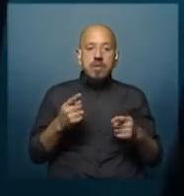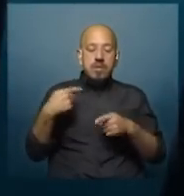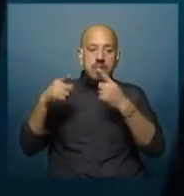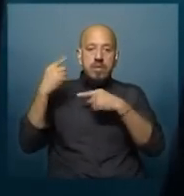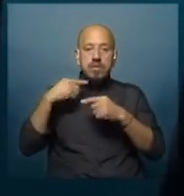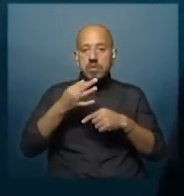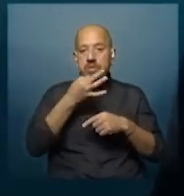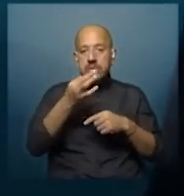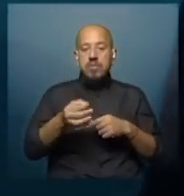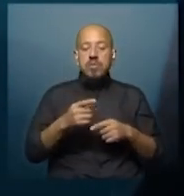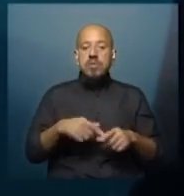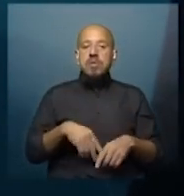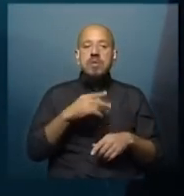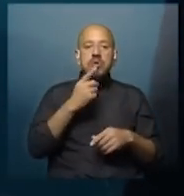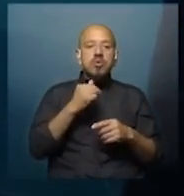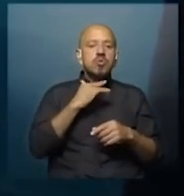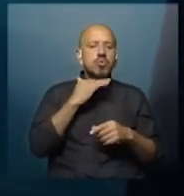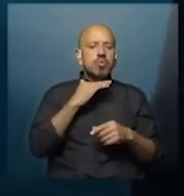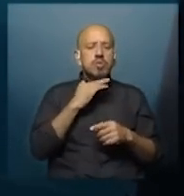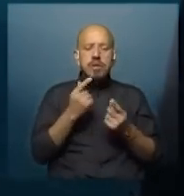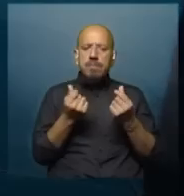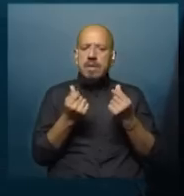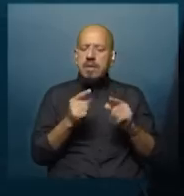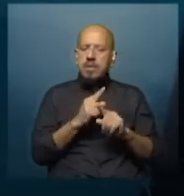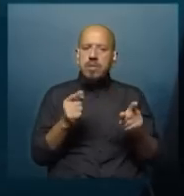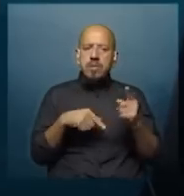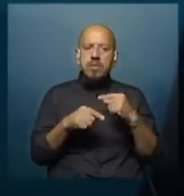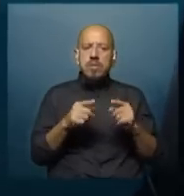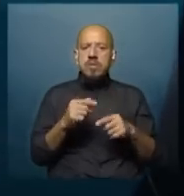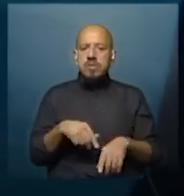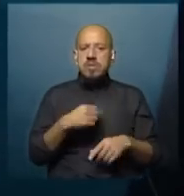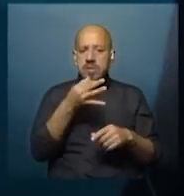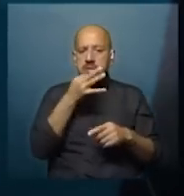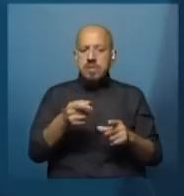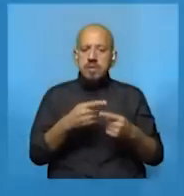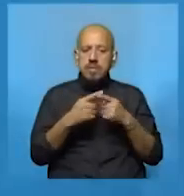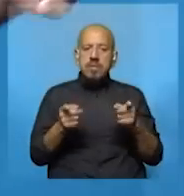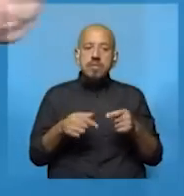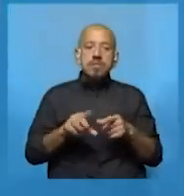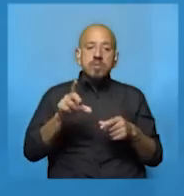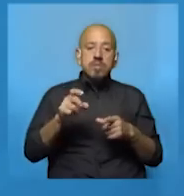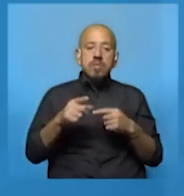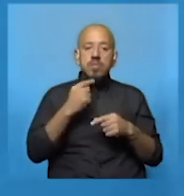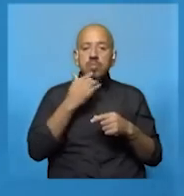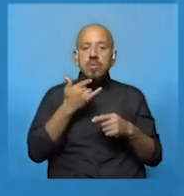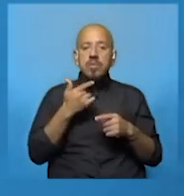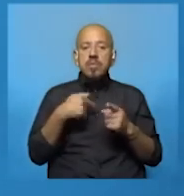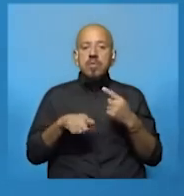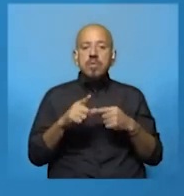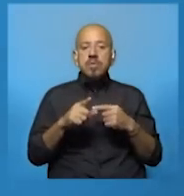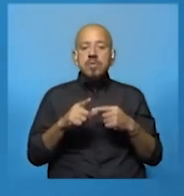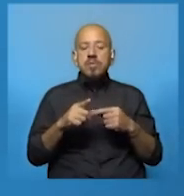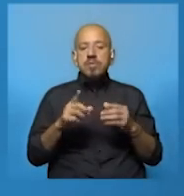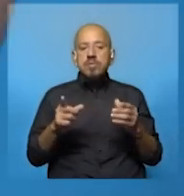de lavado activos De hecho no se hablaba se hablaba de otra manera de lado de activos Obviamente que por ejemplo la